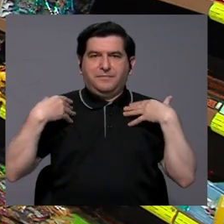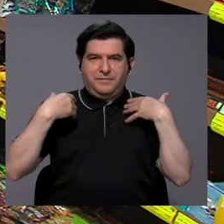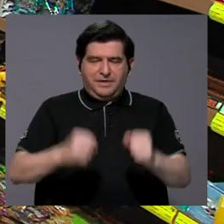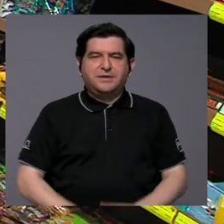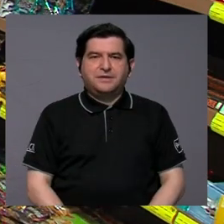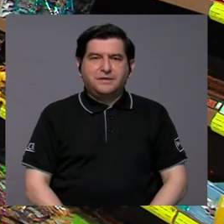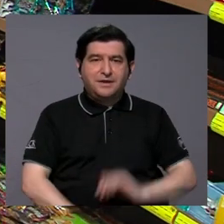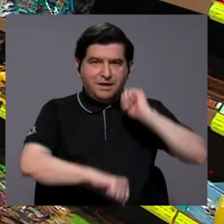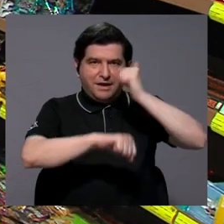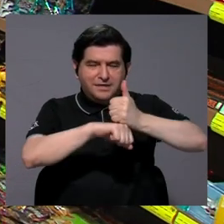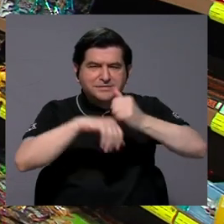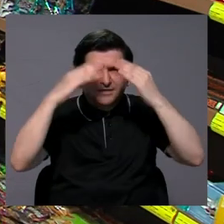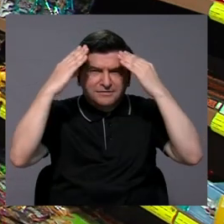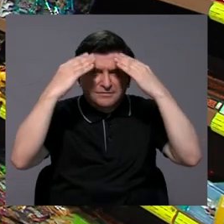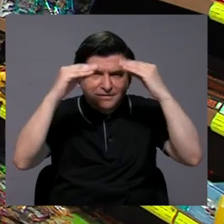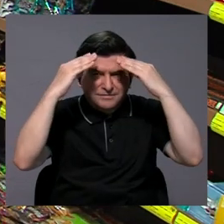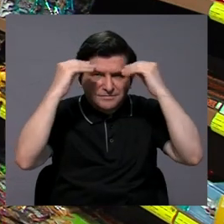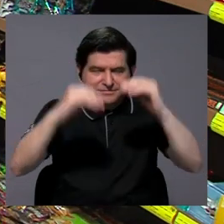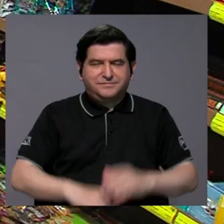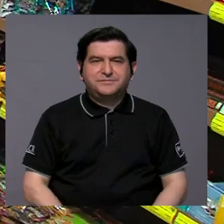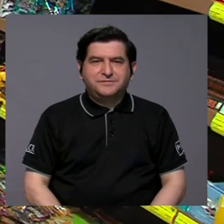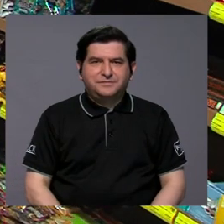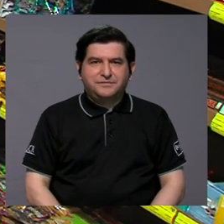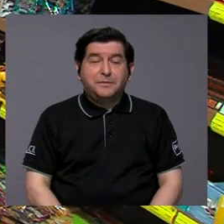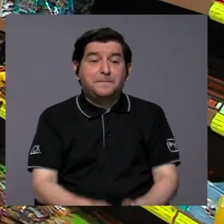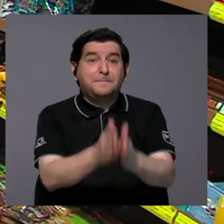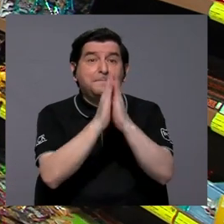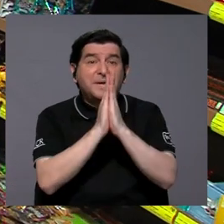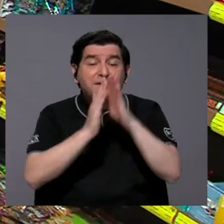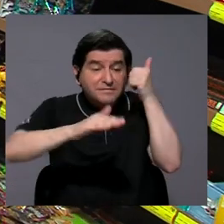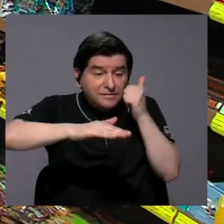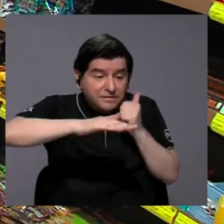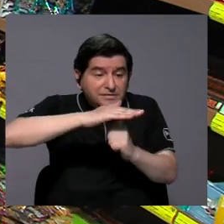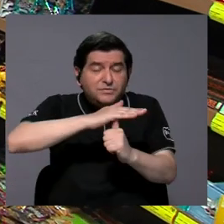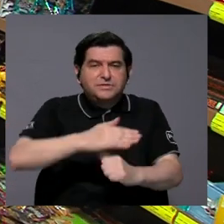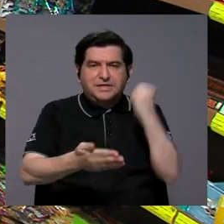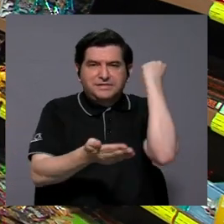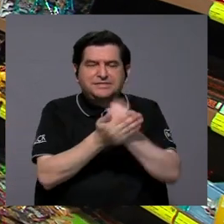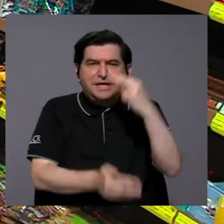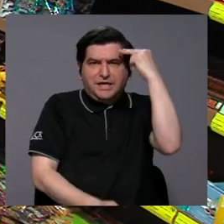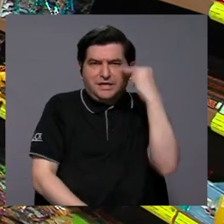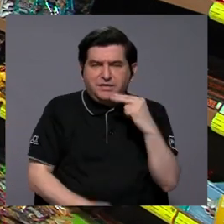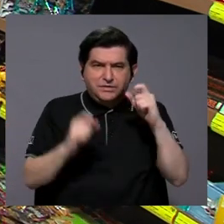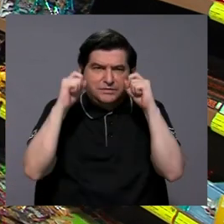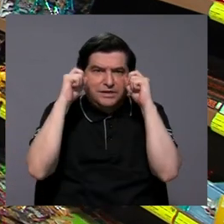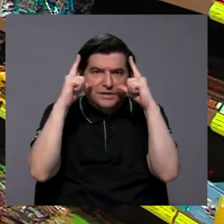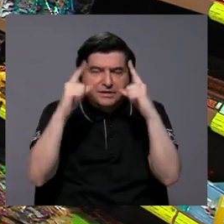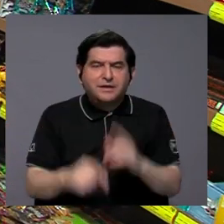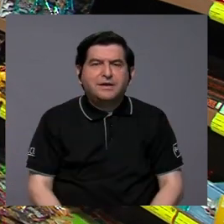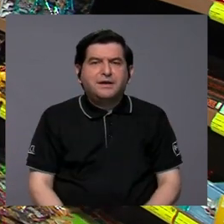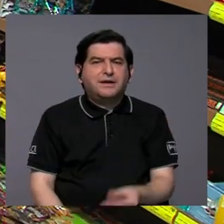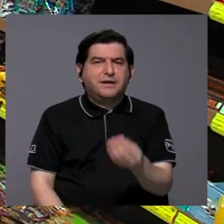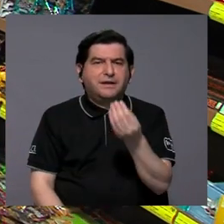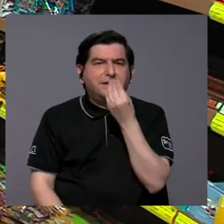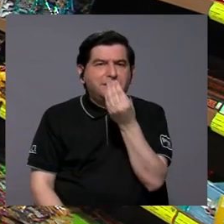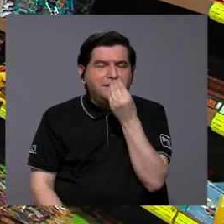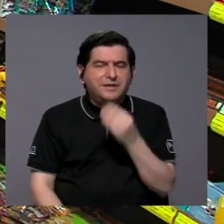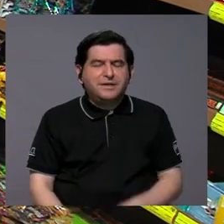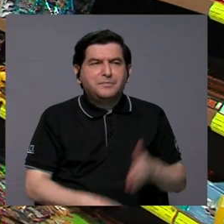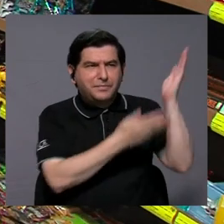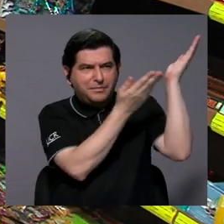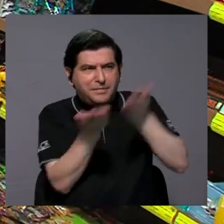Salud emitió una circular en la que pidió ocultar los sellos negros de advertencia en los alimentos